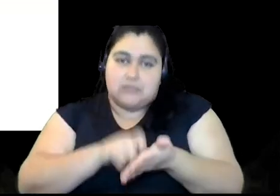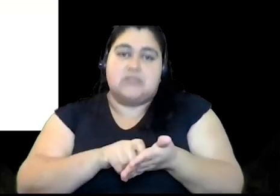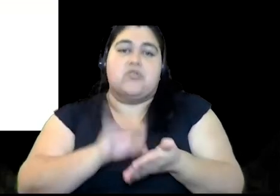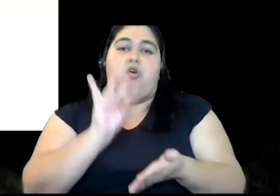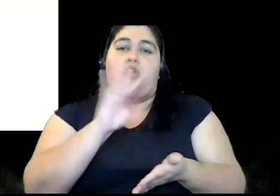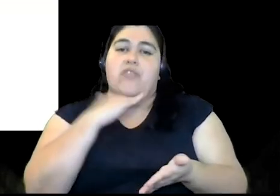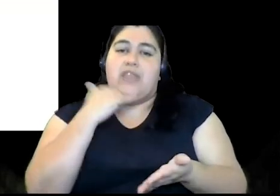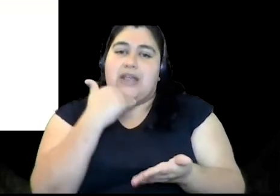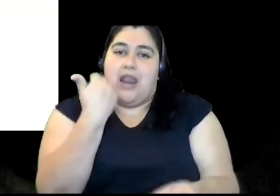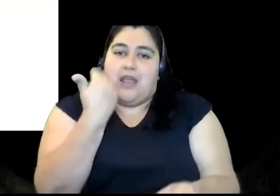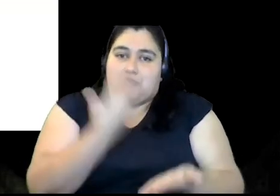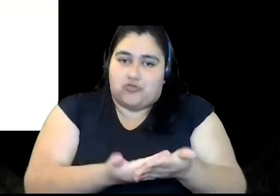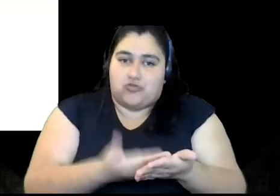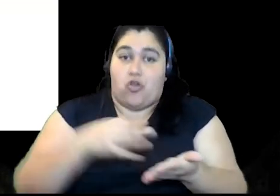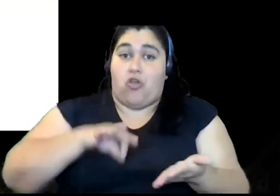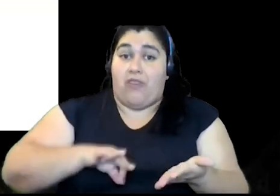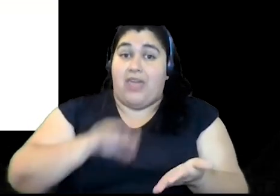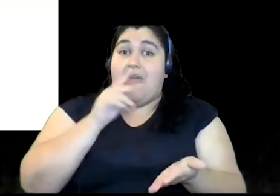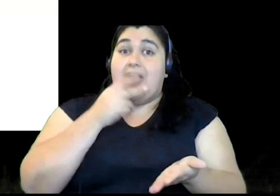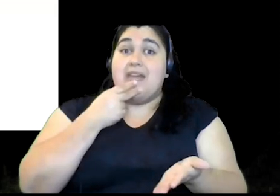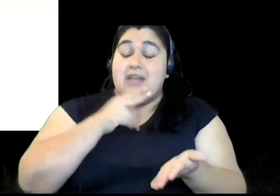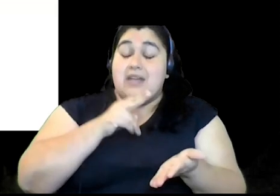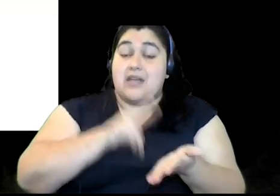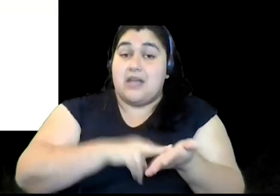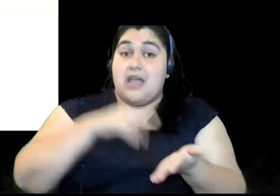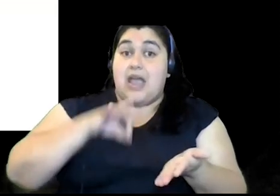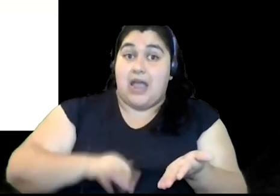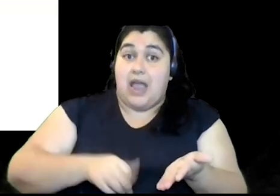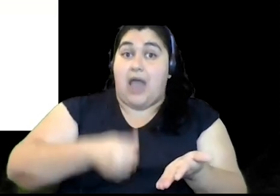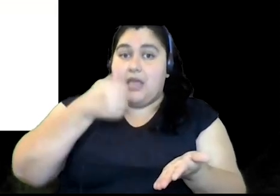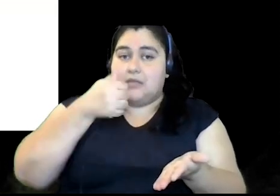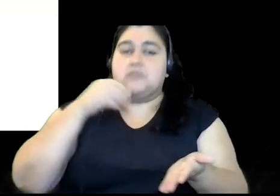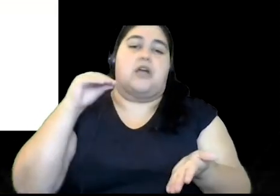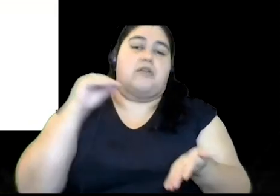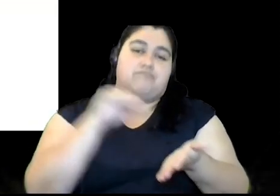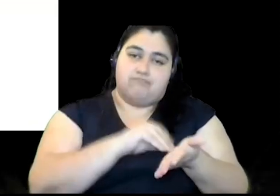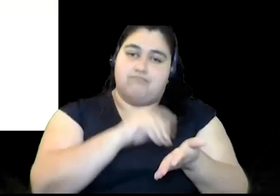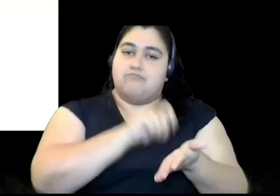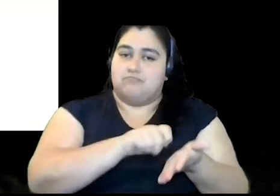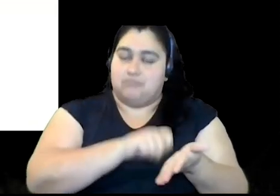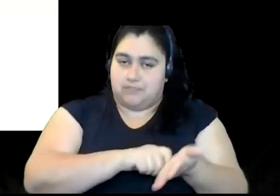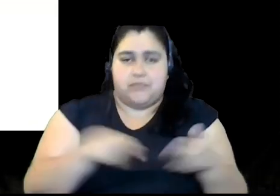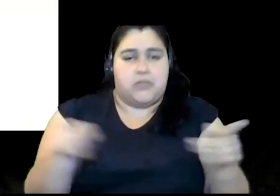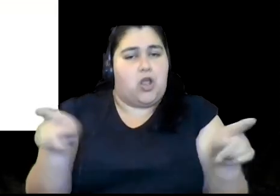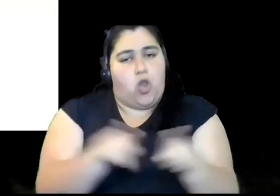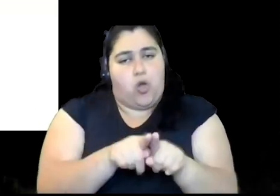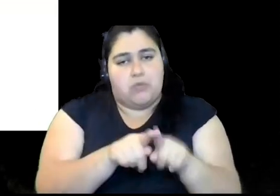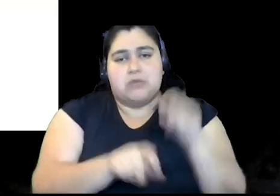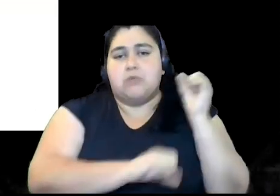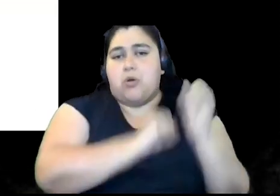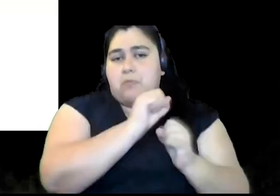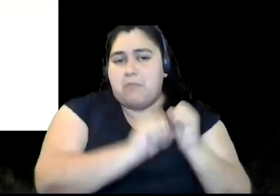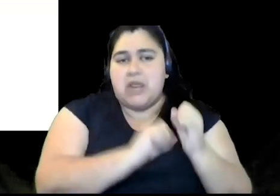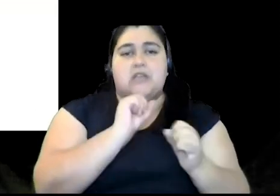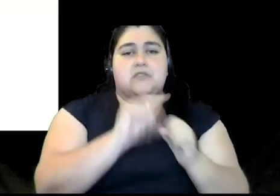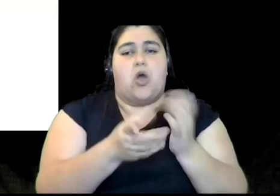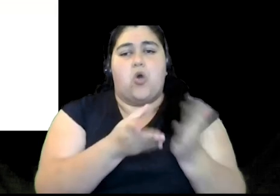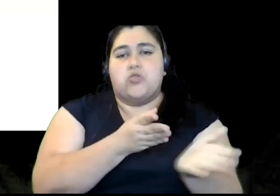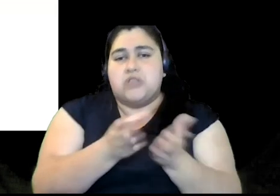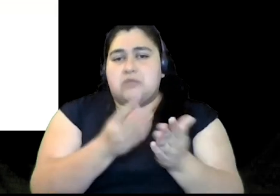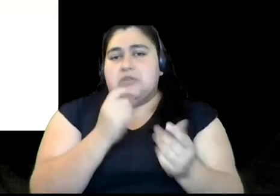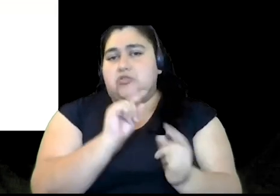declaración jurada de ganancias. Mismo criterio para empresas o explotaciones unipersonales que aunque